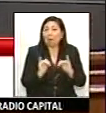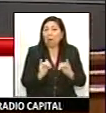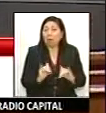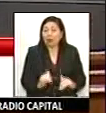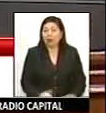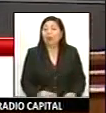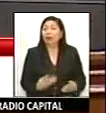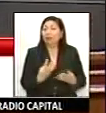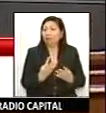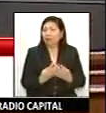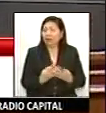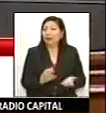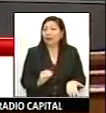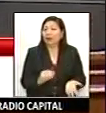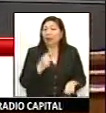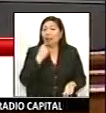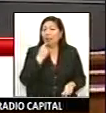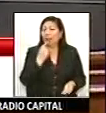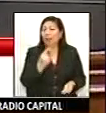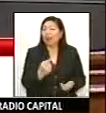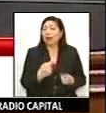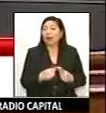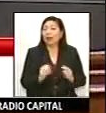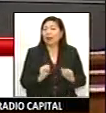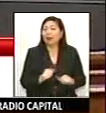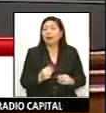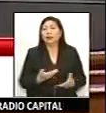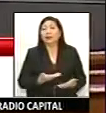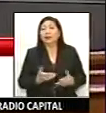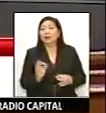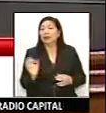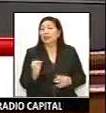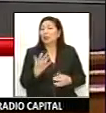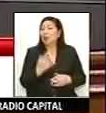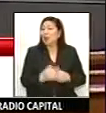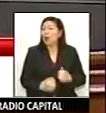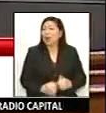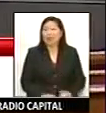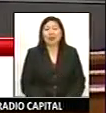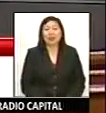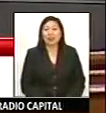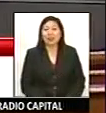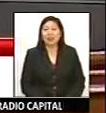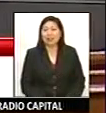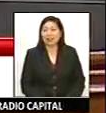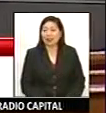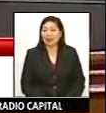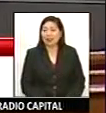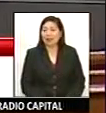las cárceles. Están siendo denunciados. Están siendo inhabilitados 5 años.